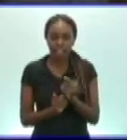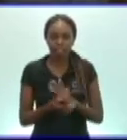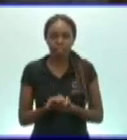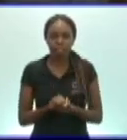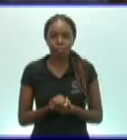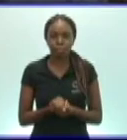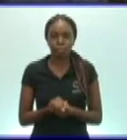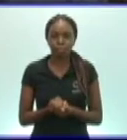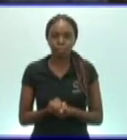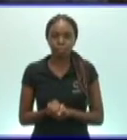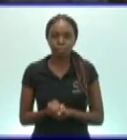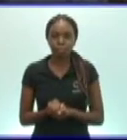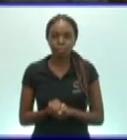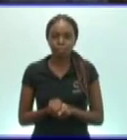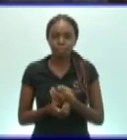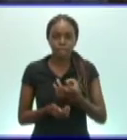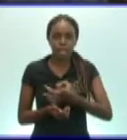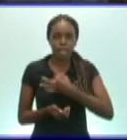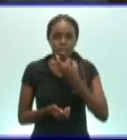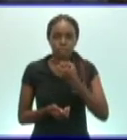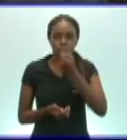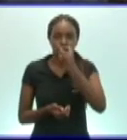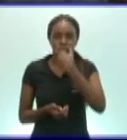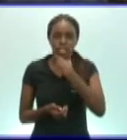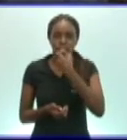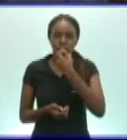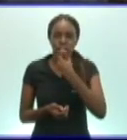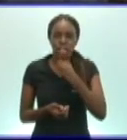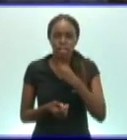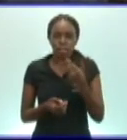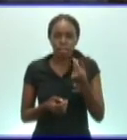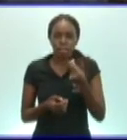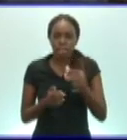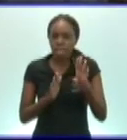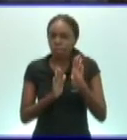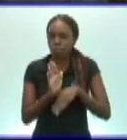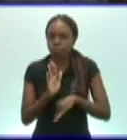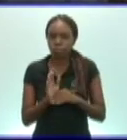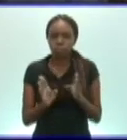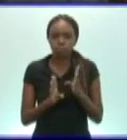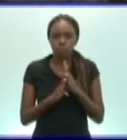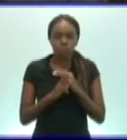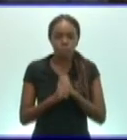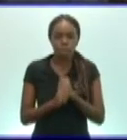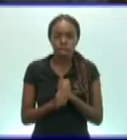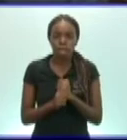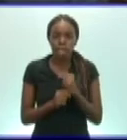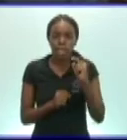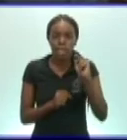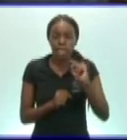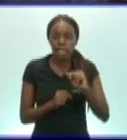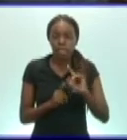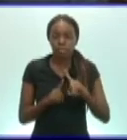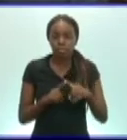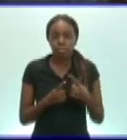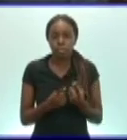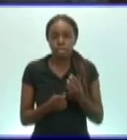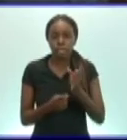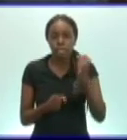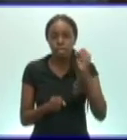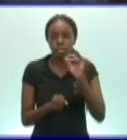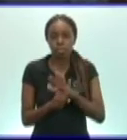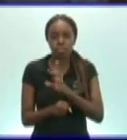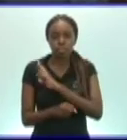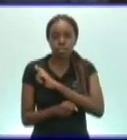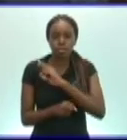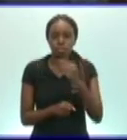Se ha hablado mucho de que si Céspedes estaba arruinado, que si Céspedes estaba en crisis y que si estos fueron los motivos por los cuales inició la revolución en